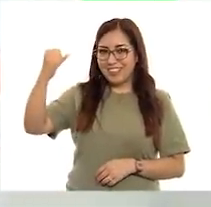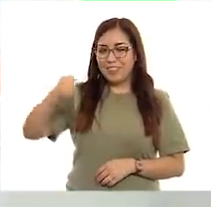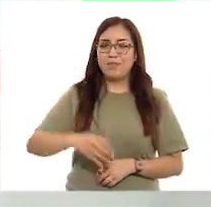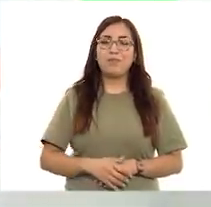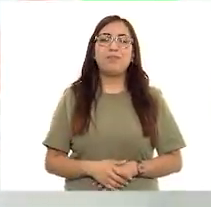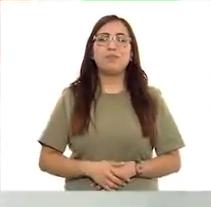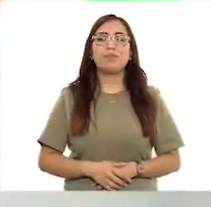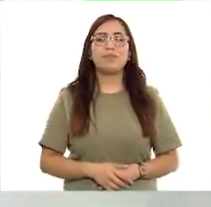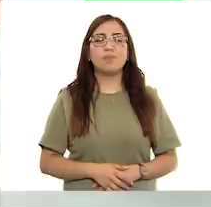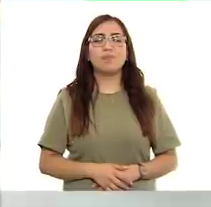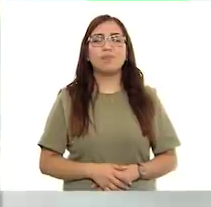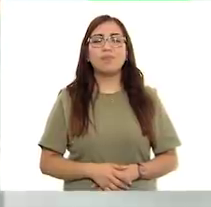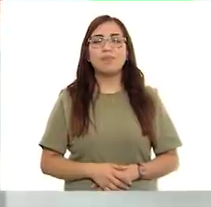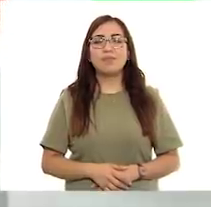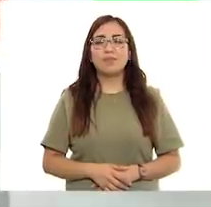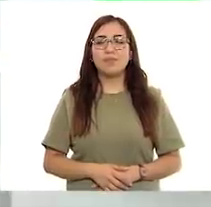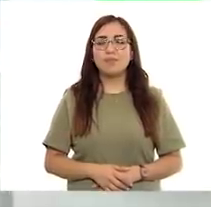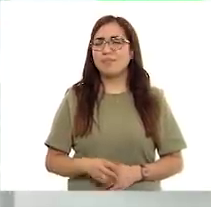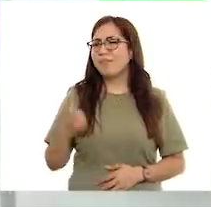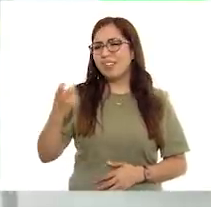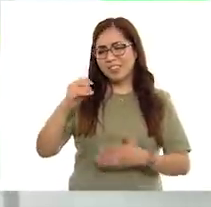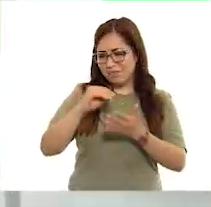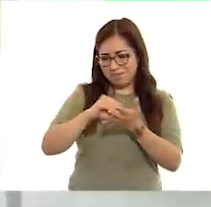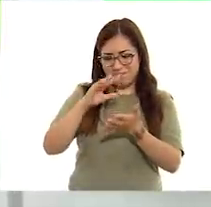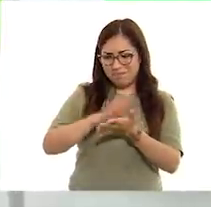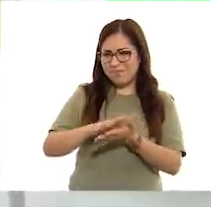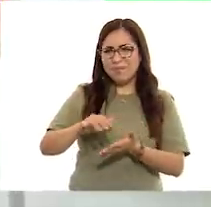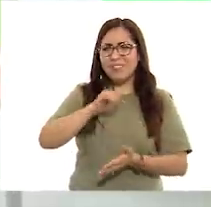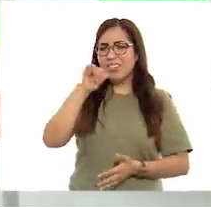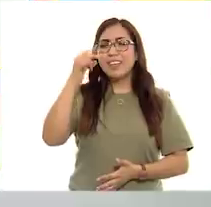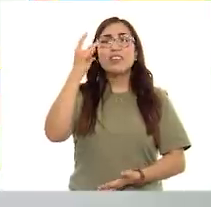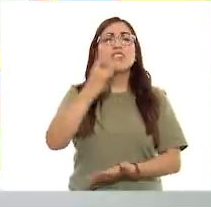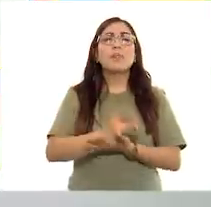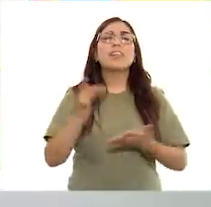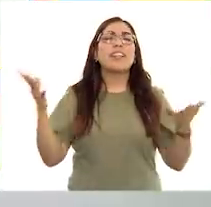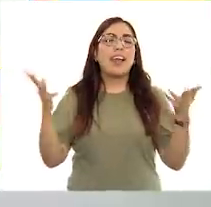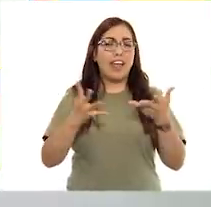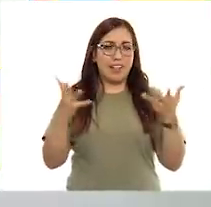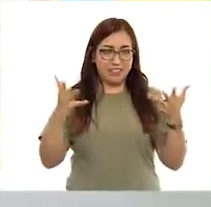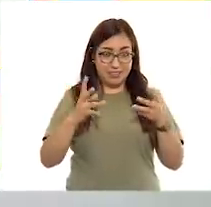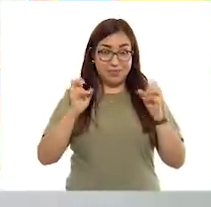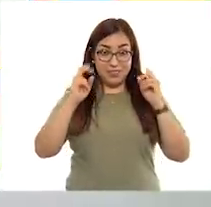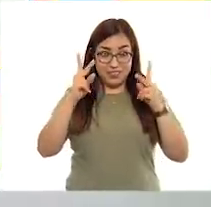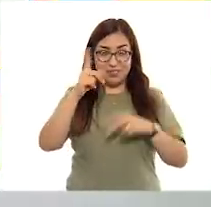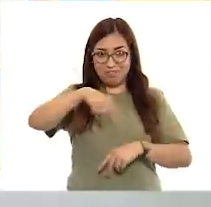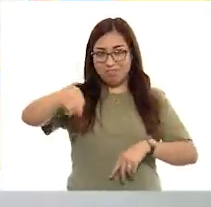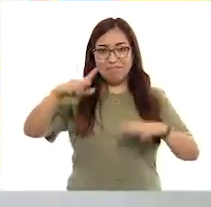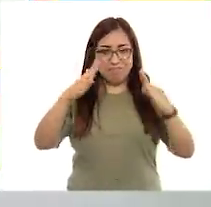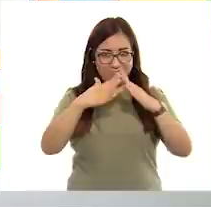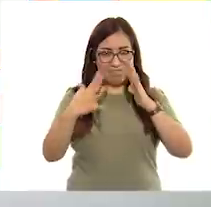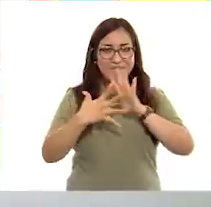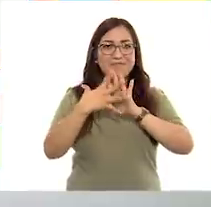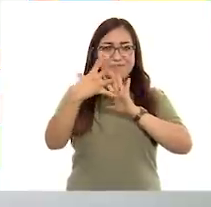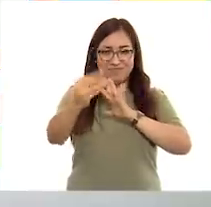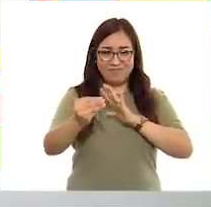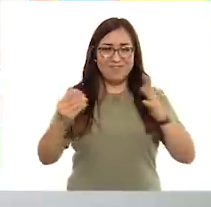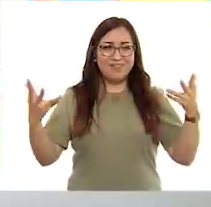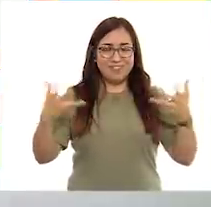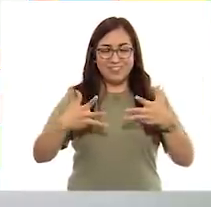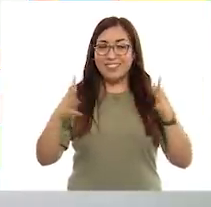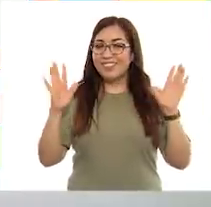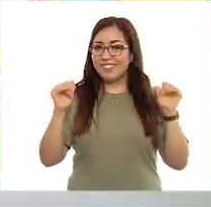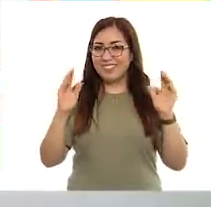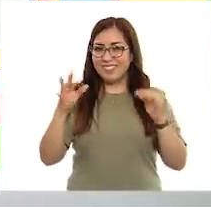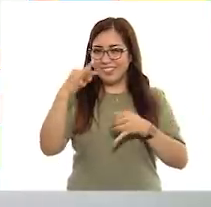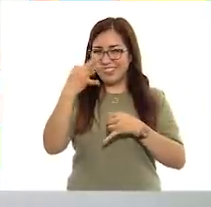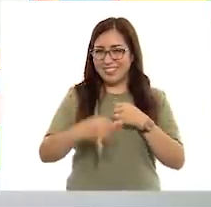es la despedida, no lo vamos a registrar, solo lo vamos a hacer. ¡Sí! En casa, háganlo junto con nosotras. Nos vamos a despedir